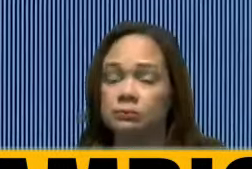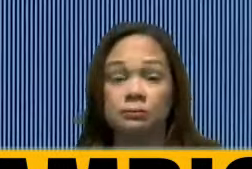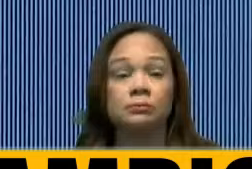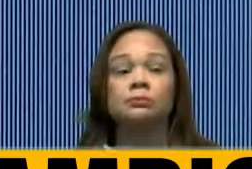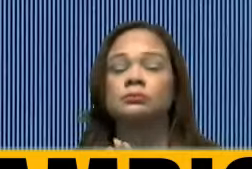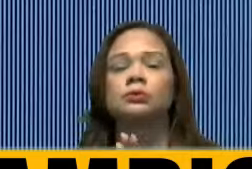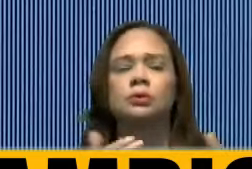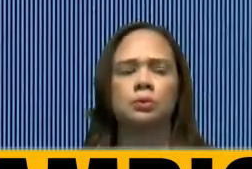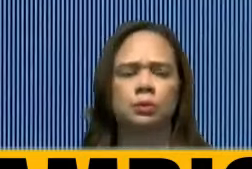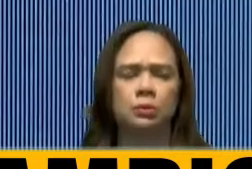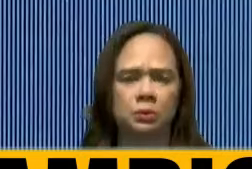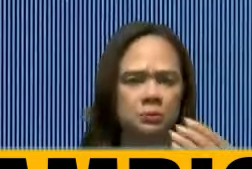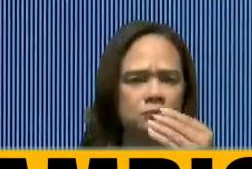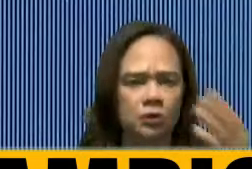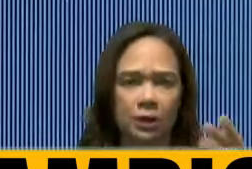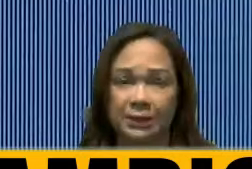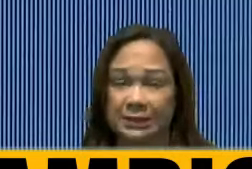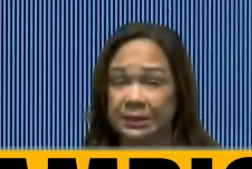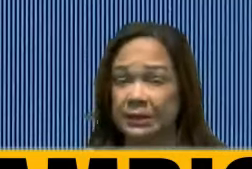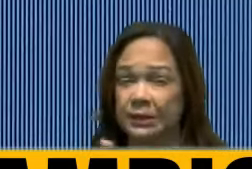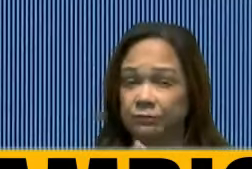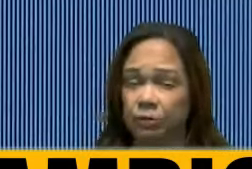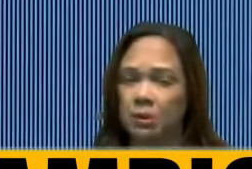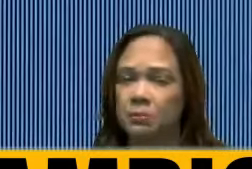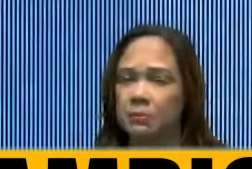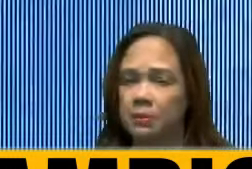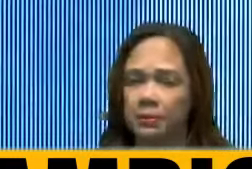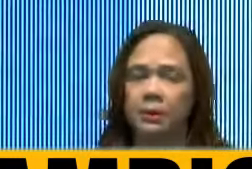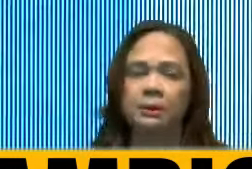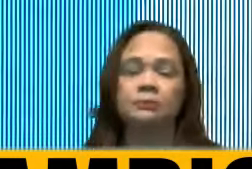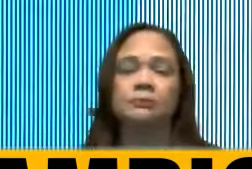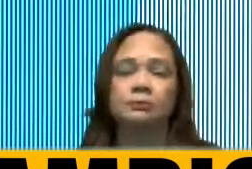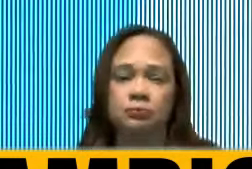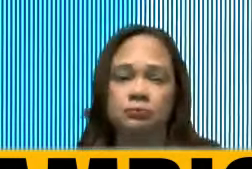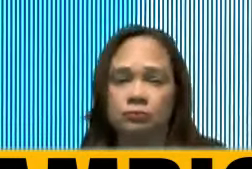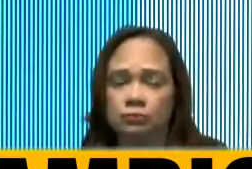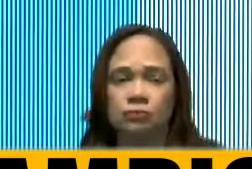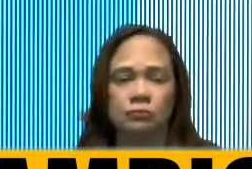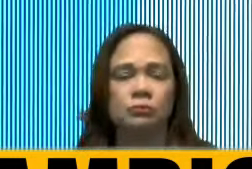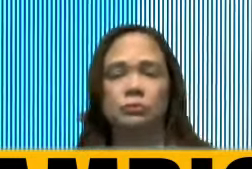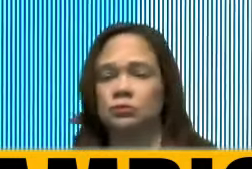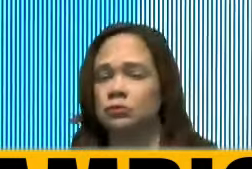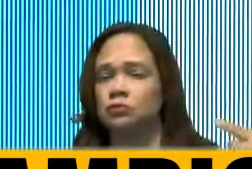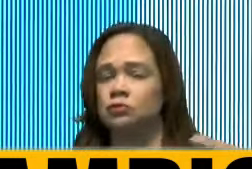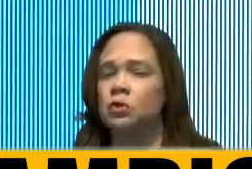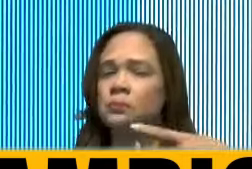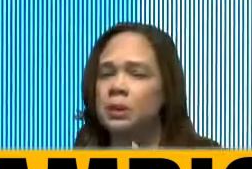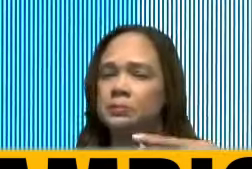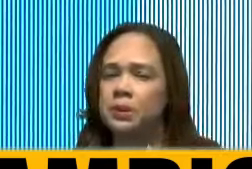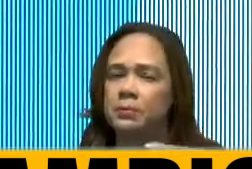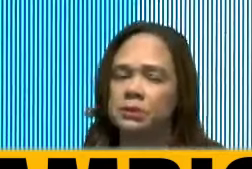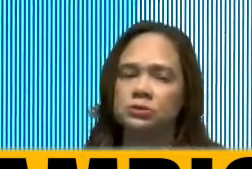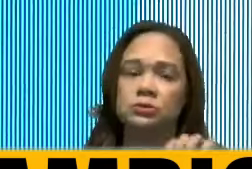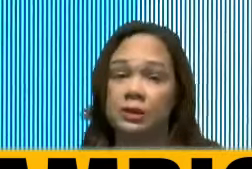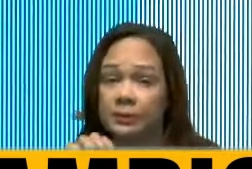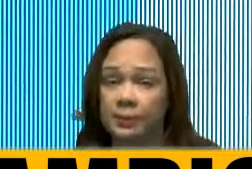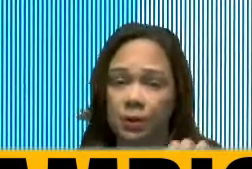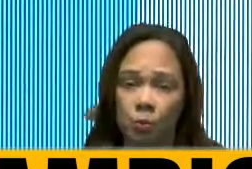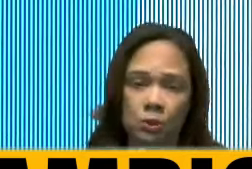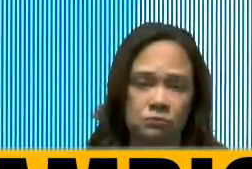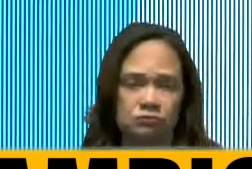hoy es esa reforma del gasto público después de muchos meses de estudio